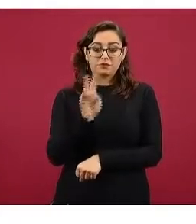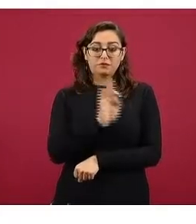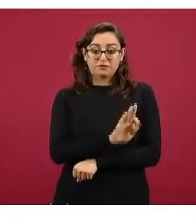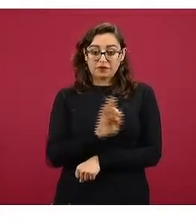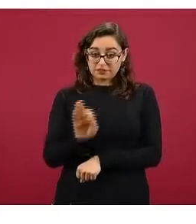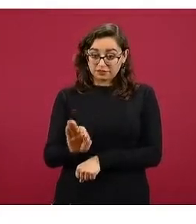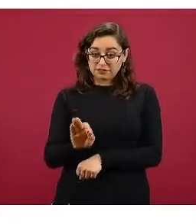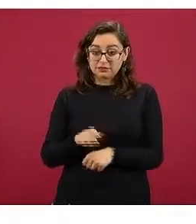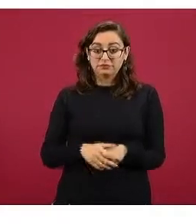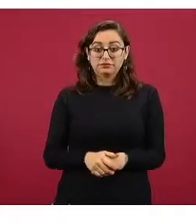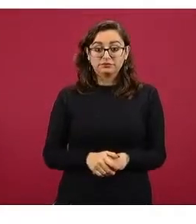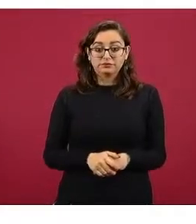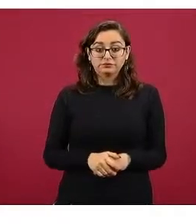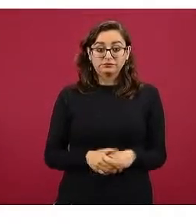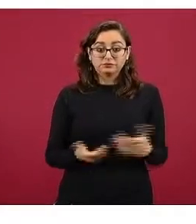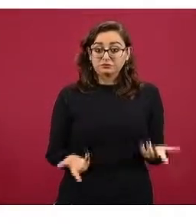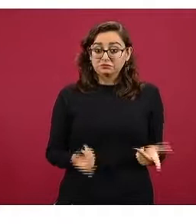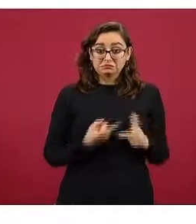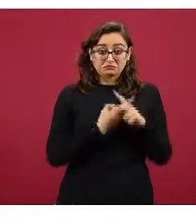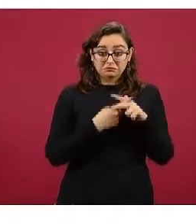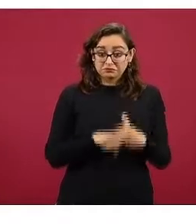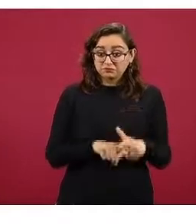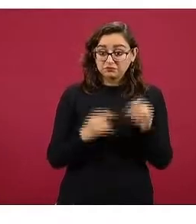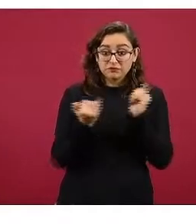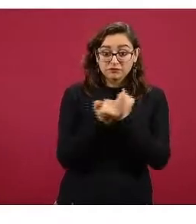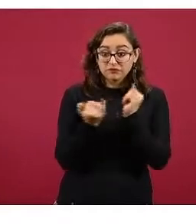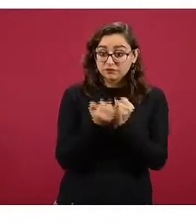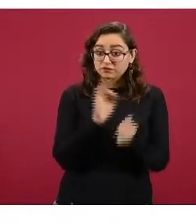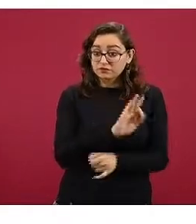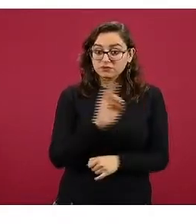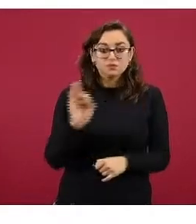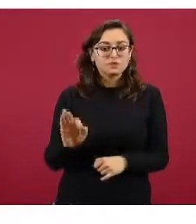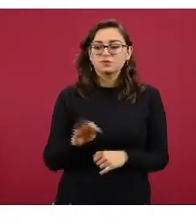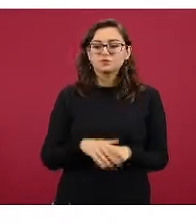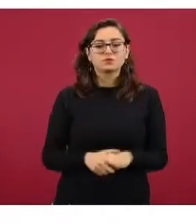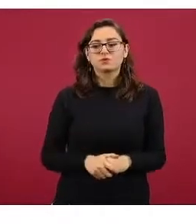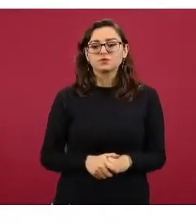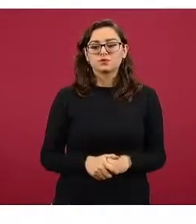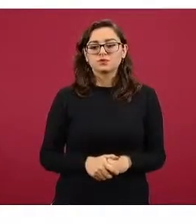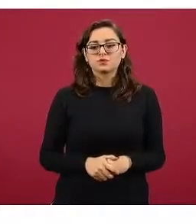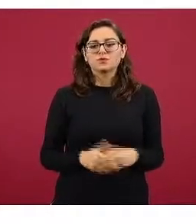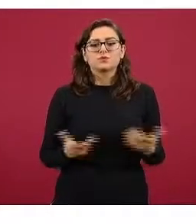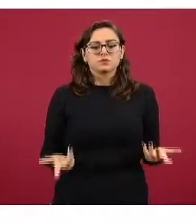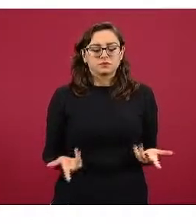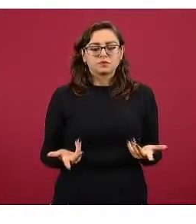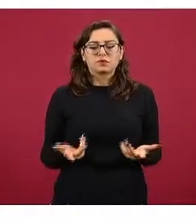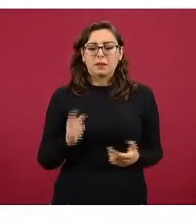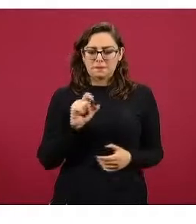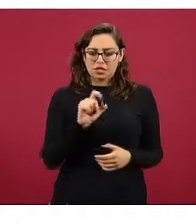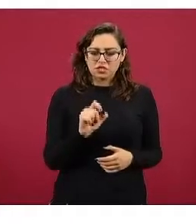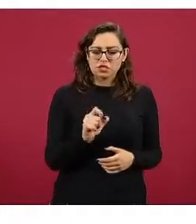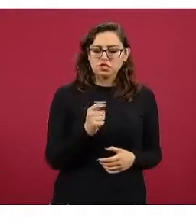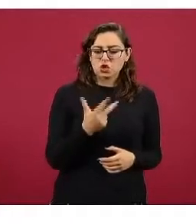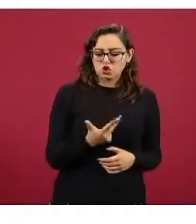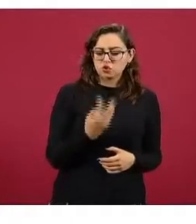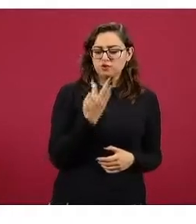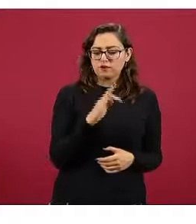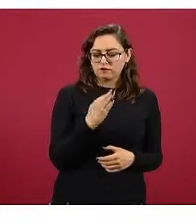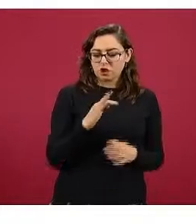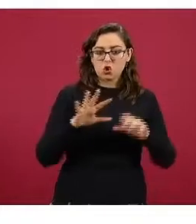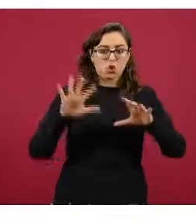fechas. No toda la región empezó en las mismas fechas. En conjunto empezaron igual que México, el 28 de febrero. Pero vean ustedes